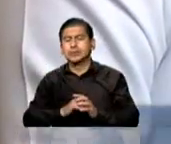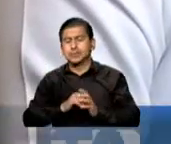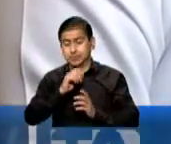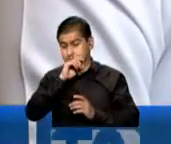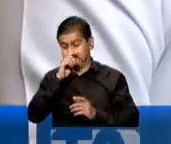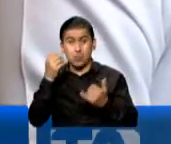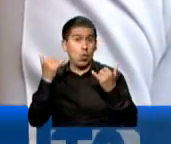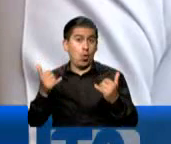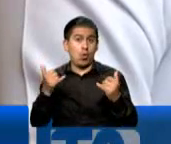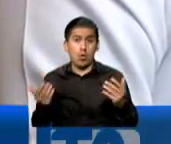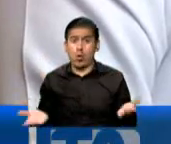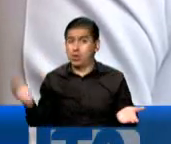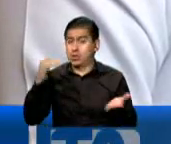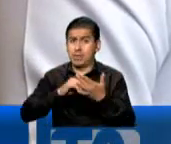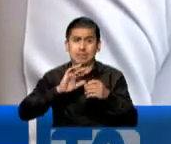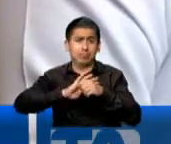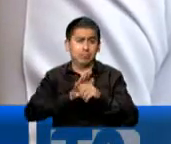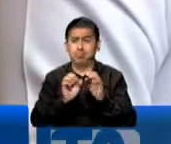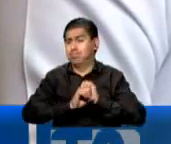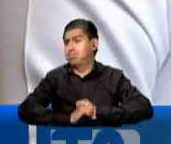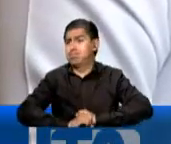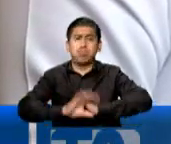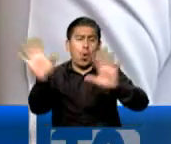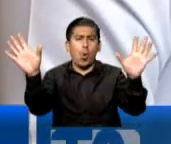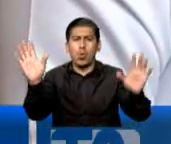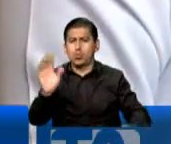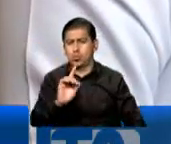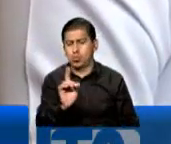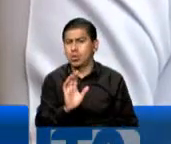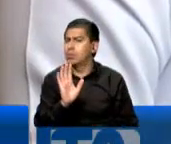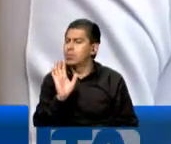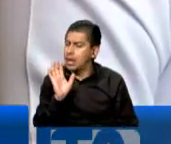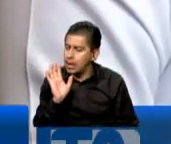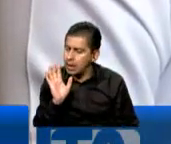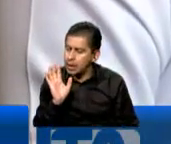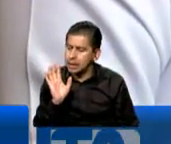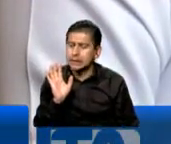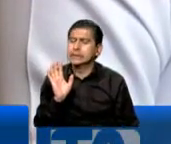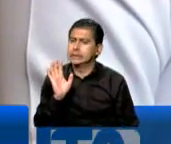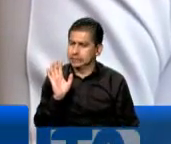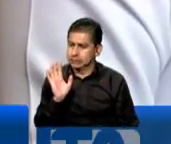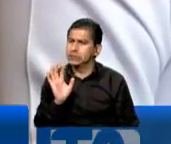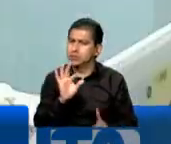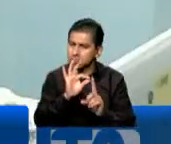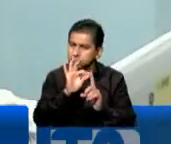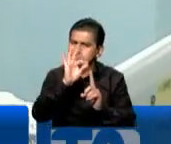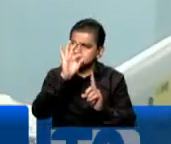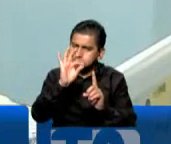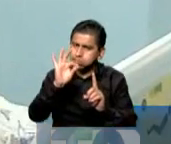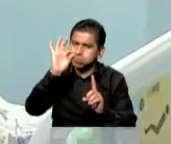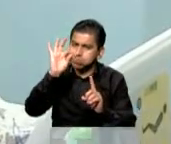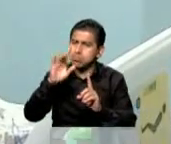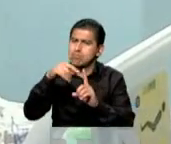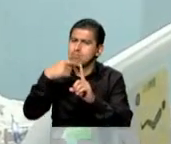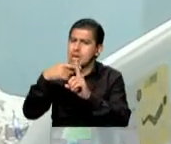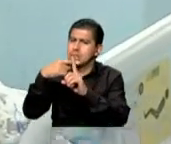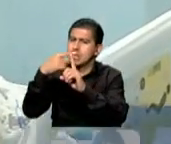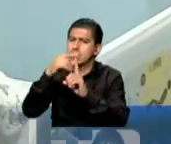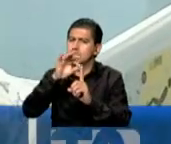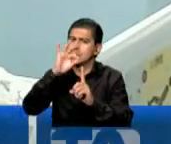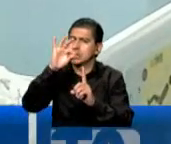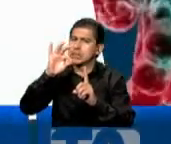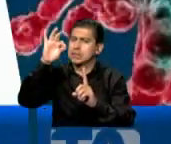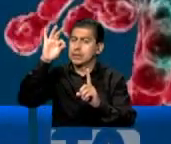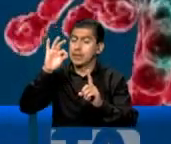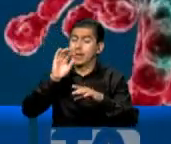No hay rebrote de coronavirus, pero sí hay un ligero incremento en los casos. Es la situación actual del COVID